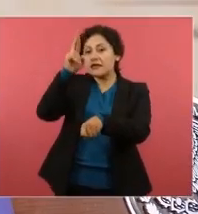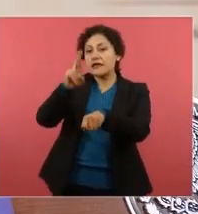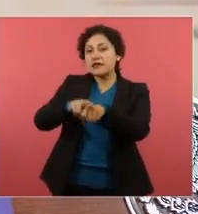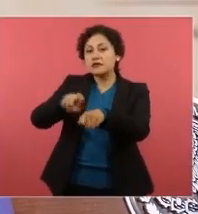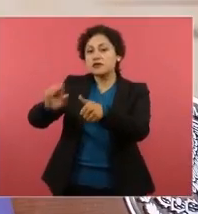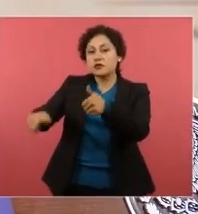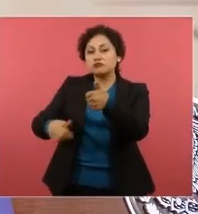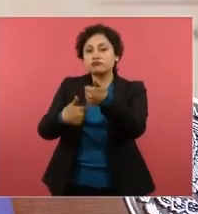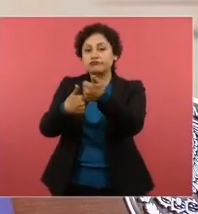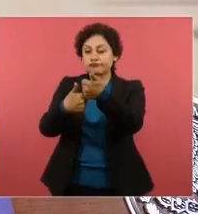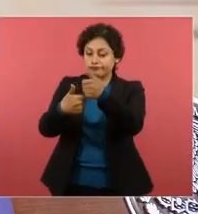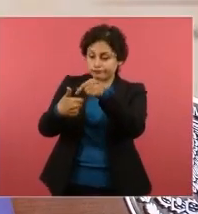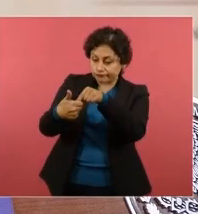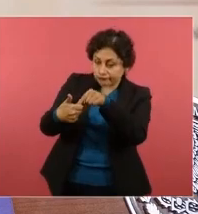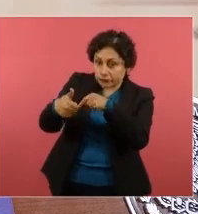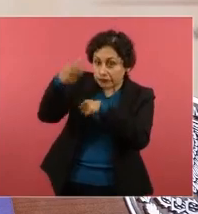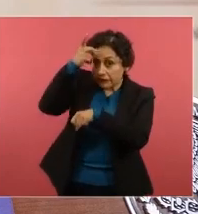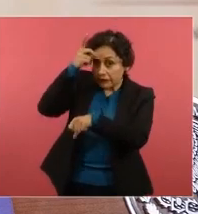adjuntas,